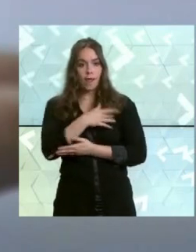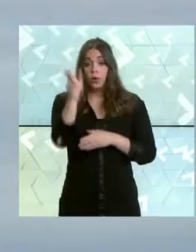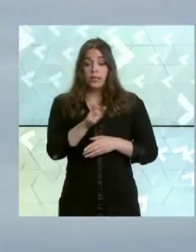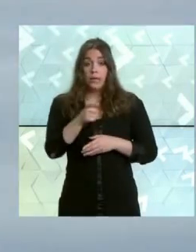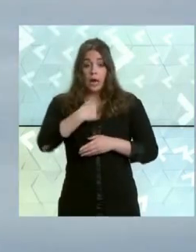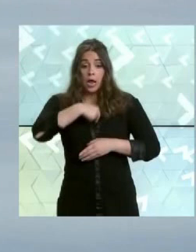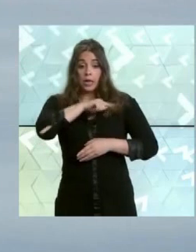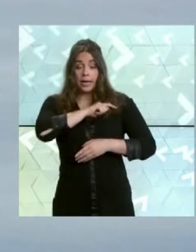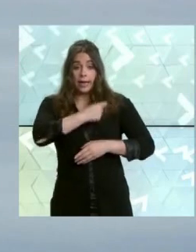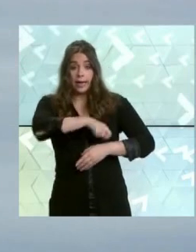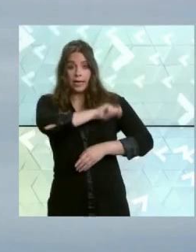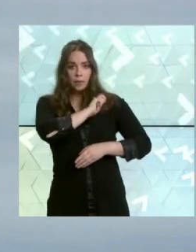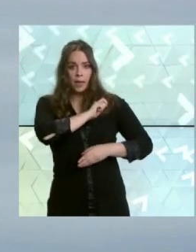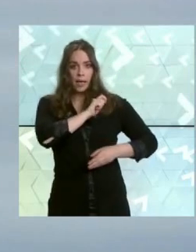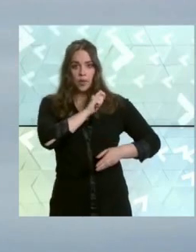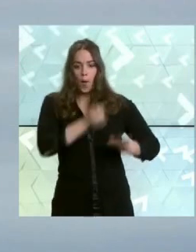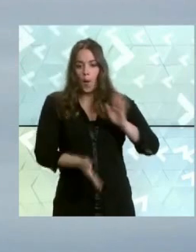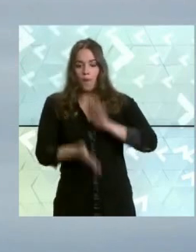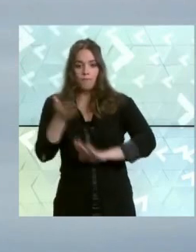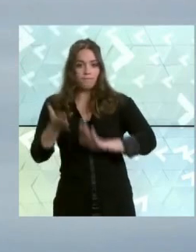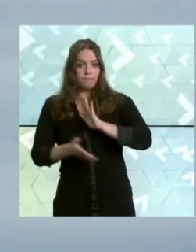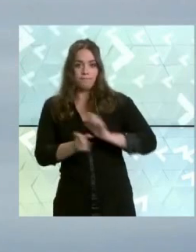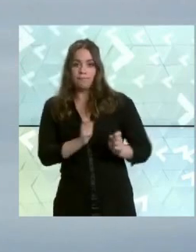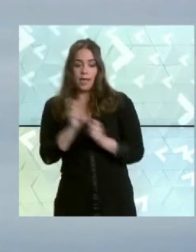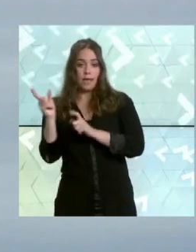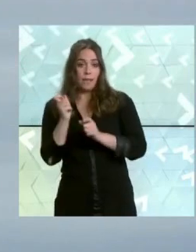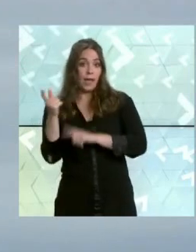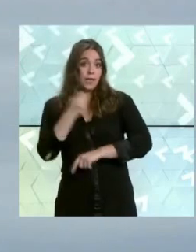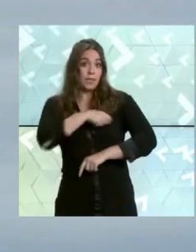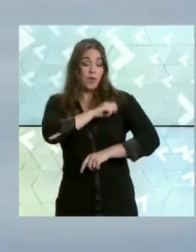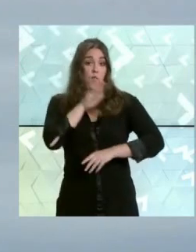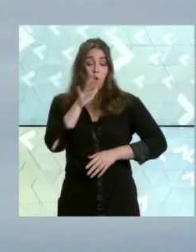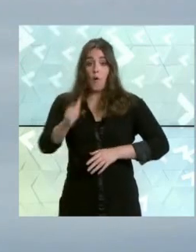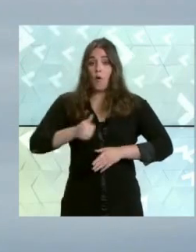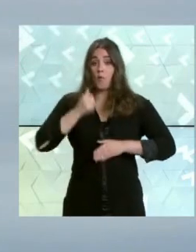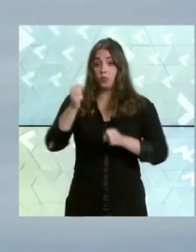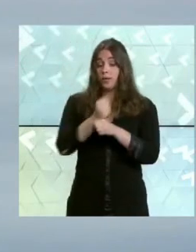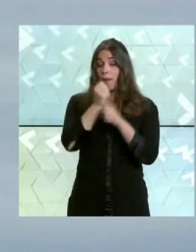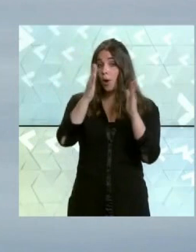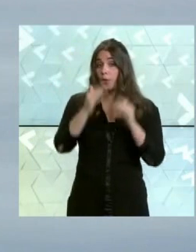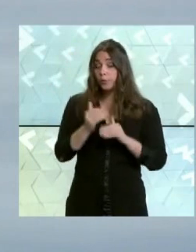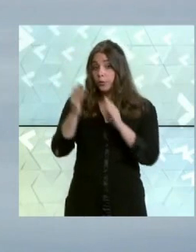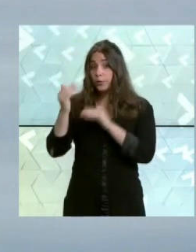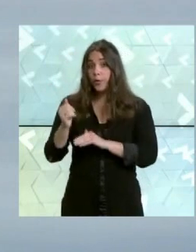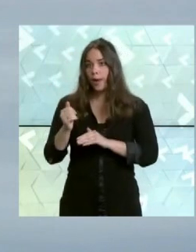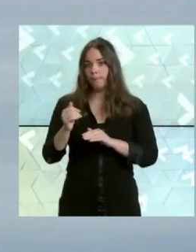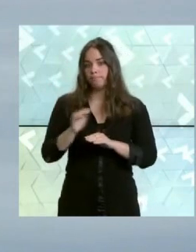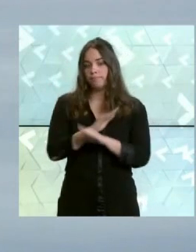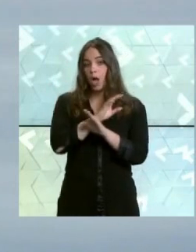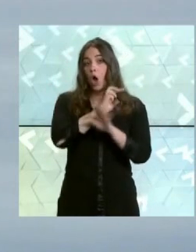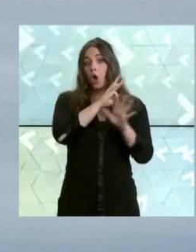más fugas de cerebros muchos españoles se van por falta de oportunidades en total han emigrado 87 mil